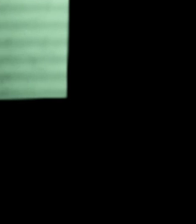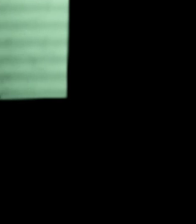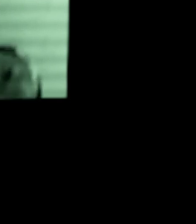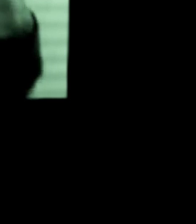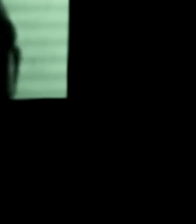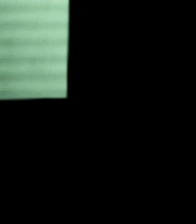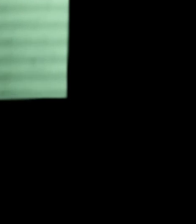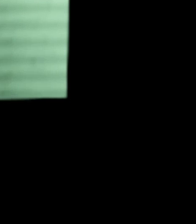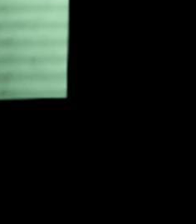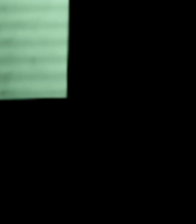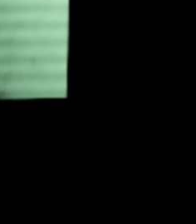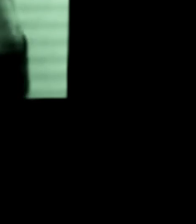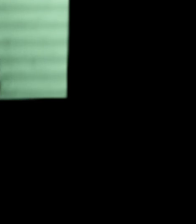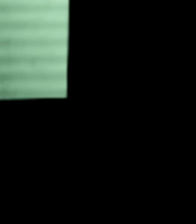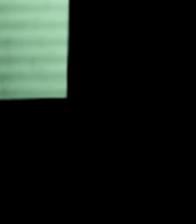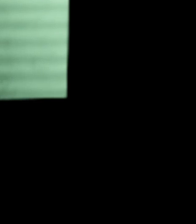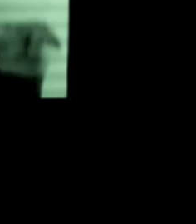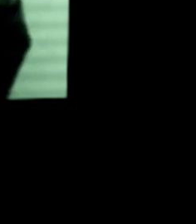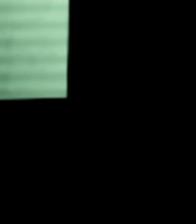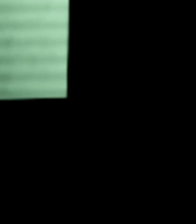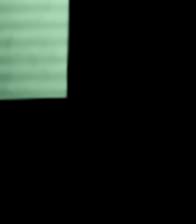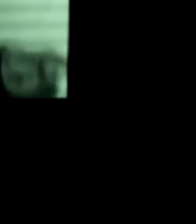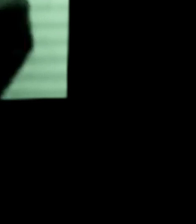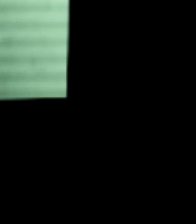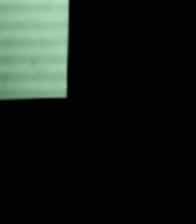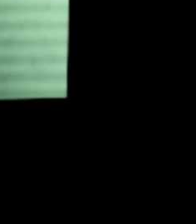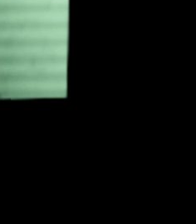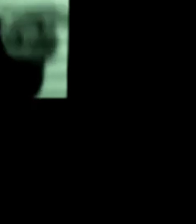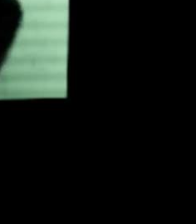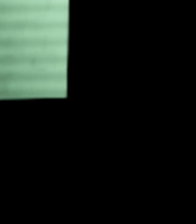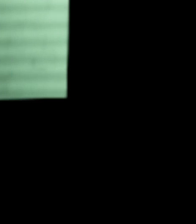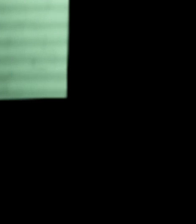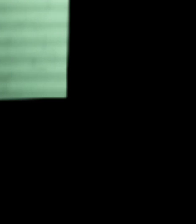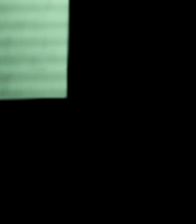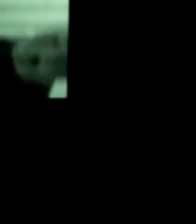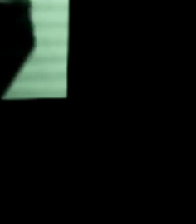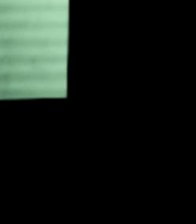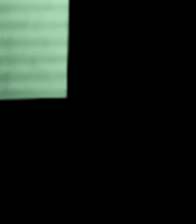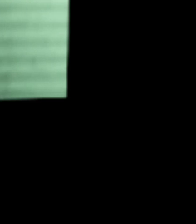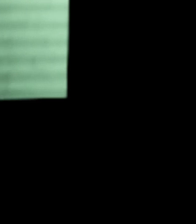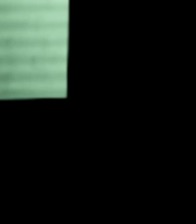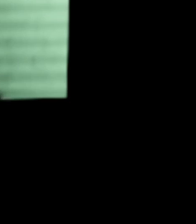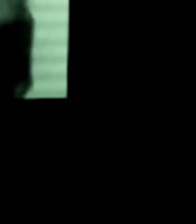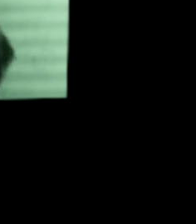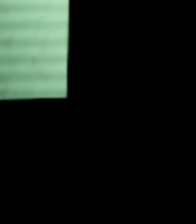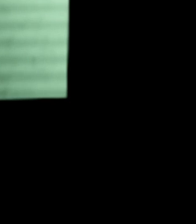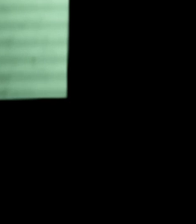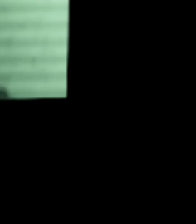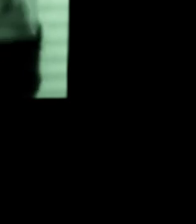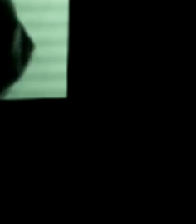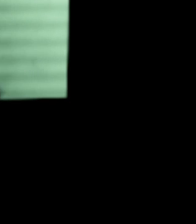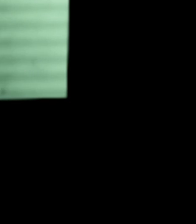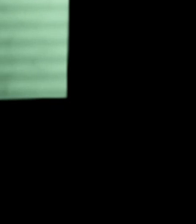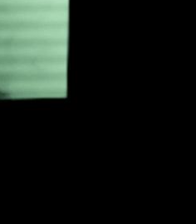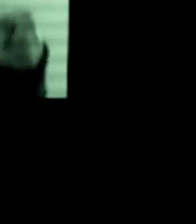significa necesariamente que esté concretado totalmente en la realidad y